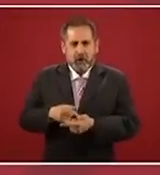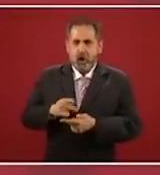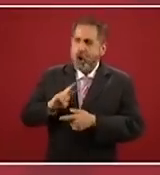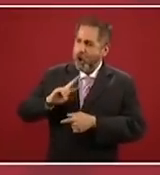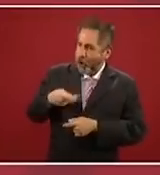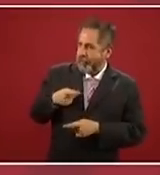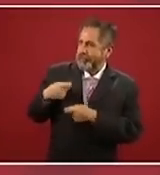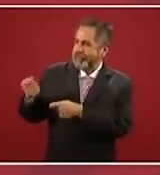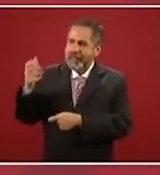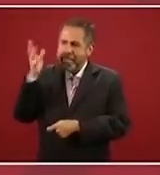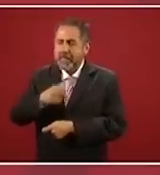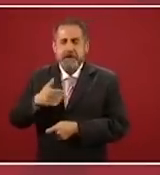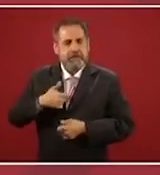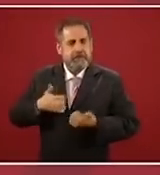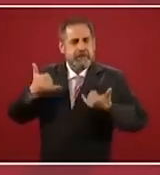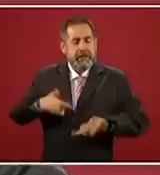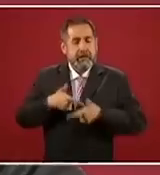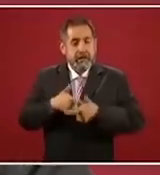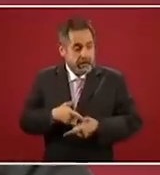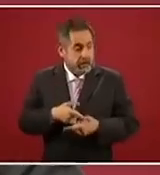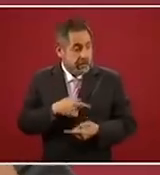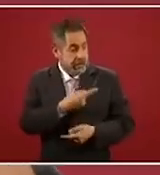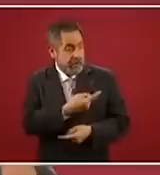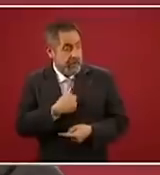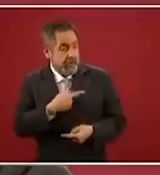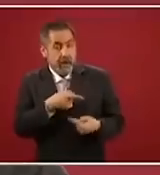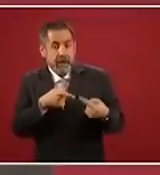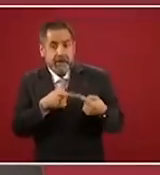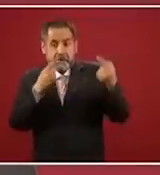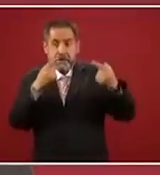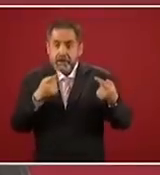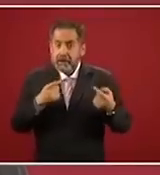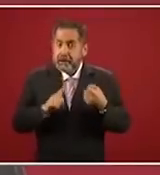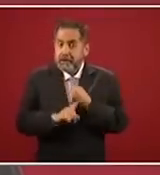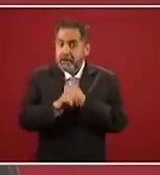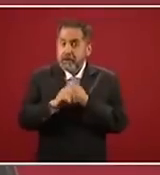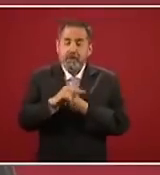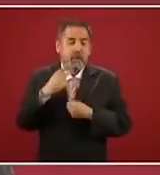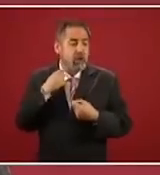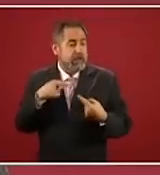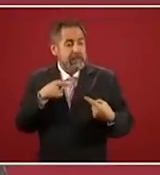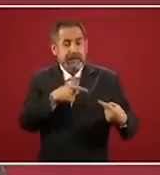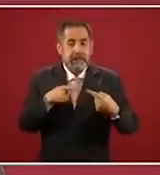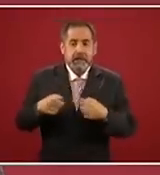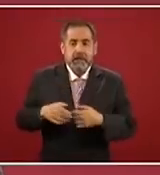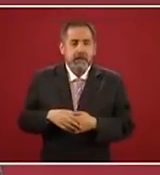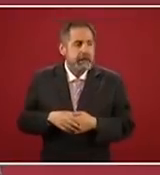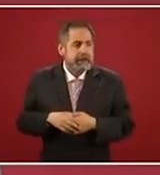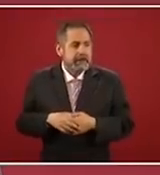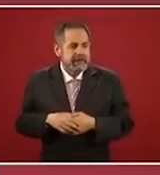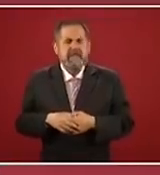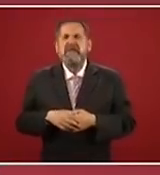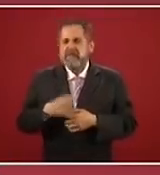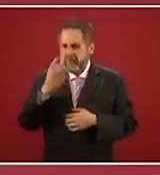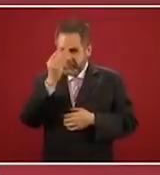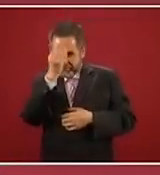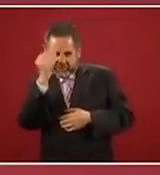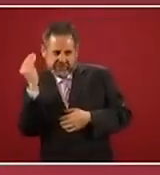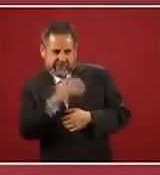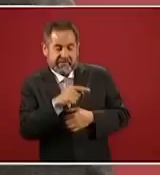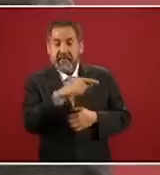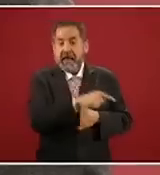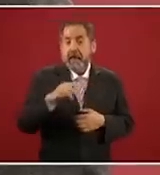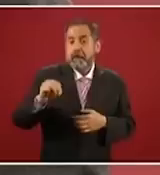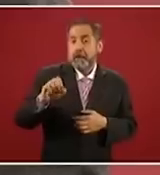allí empieza una lucha política y acusan de corrupción a Manuel